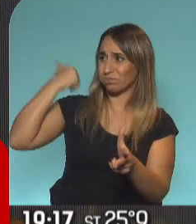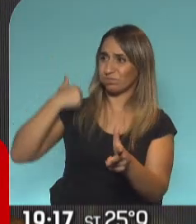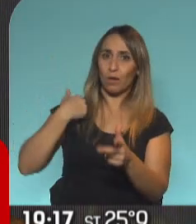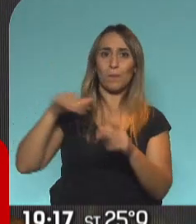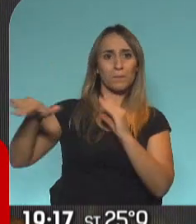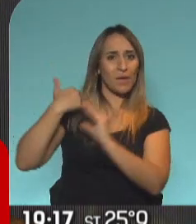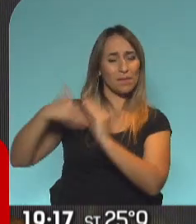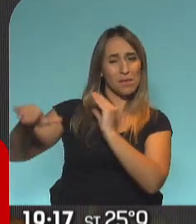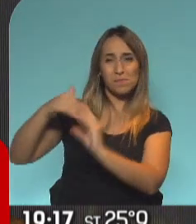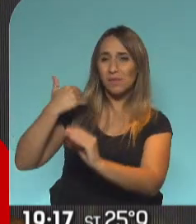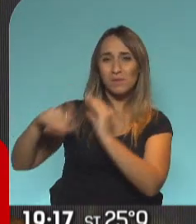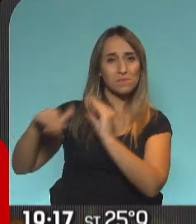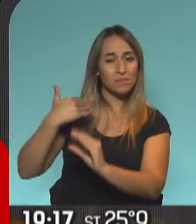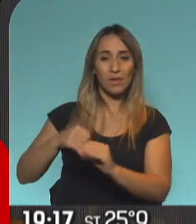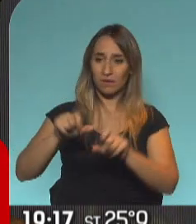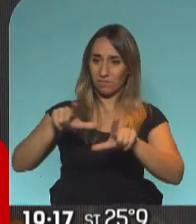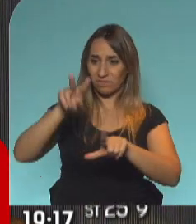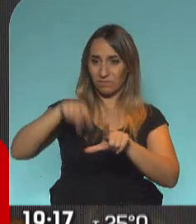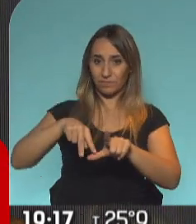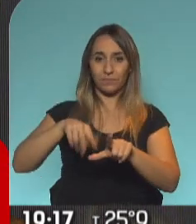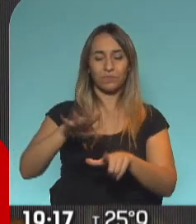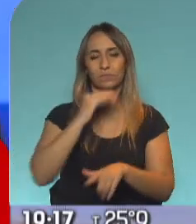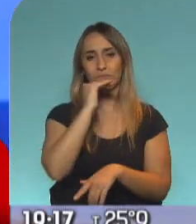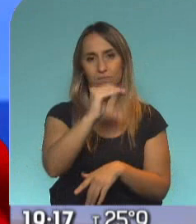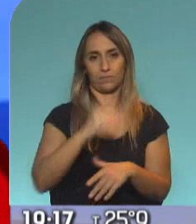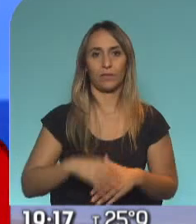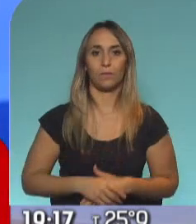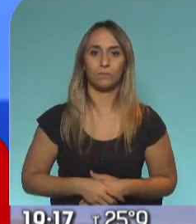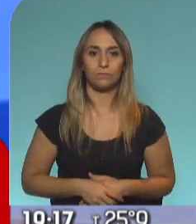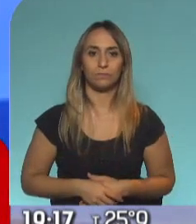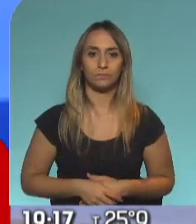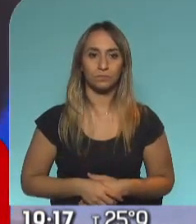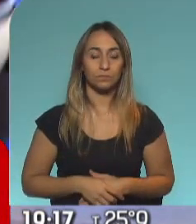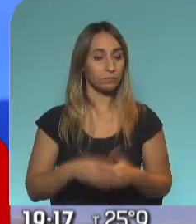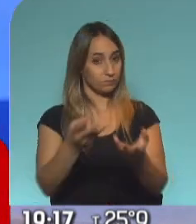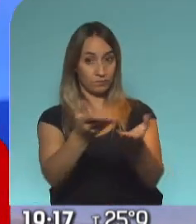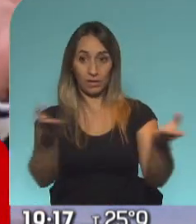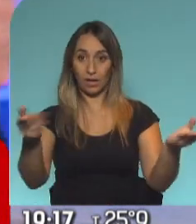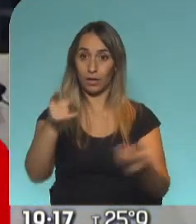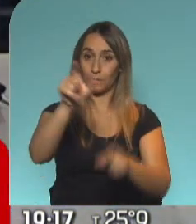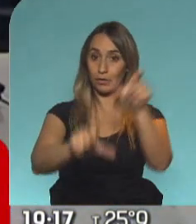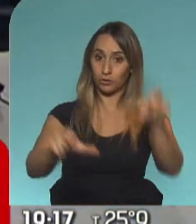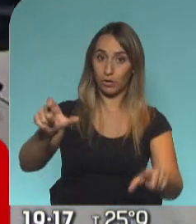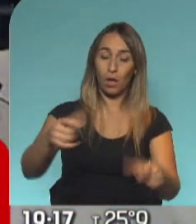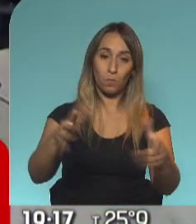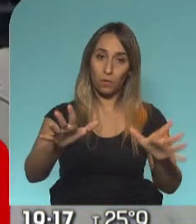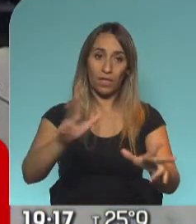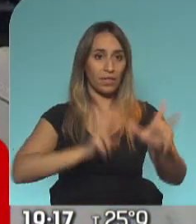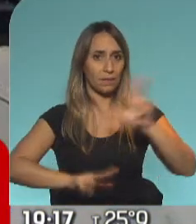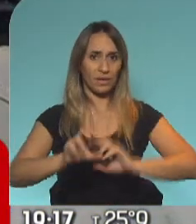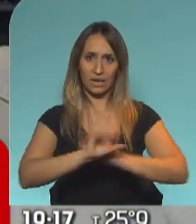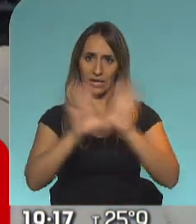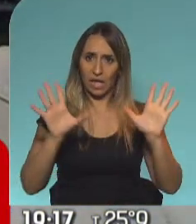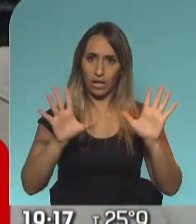campaña pública. Bueno, Beatriz Sarlo decía esto en la pantalla de TN. Acá hay gente que me lo podrá explicar mucho mejor.